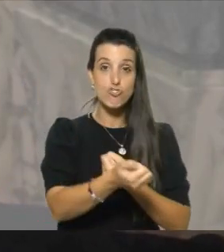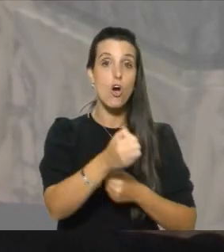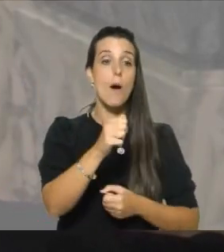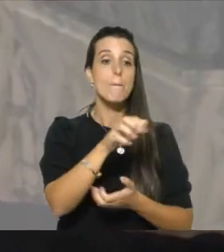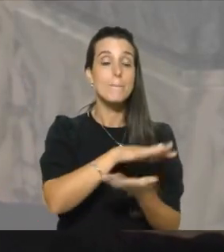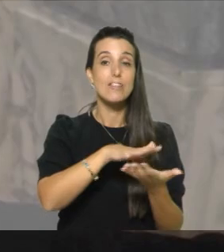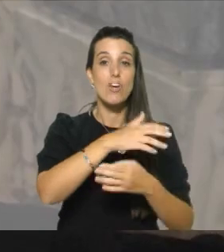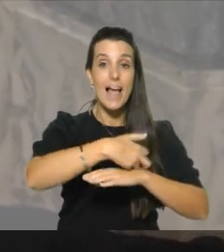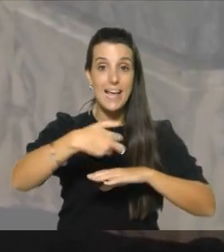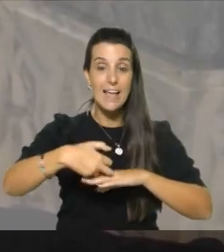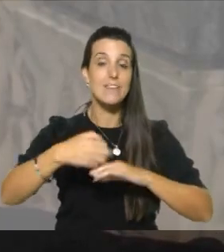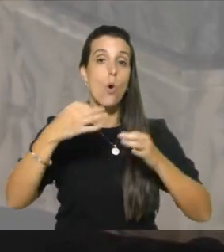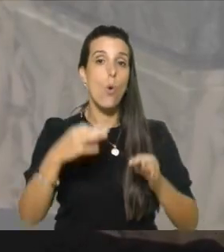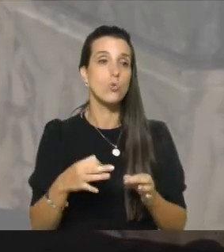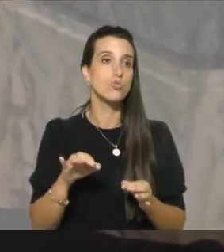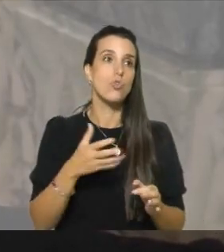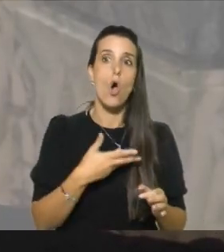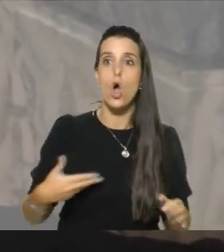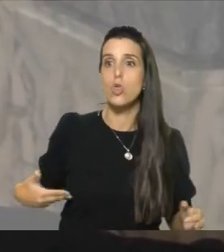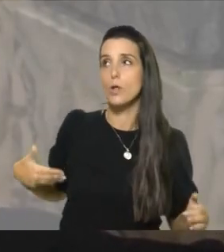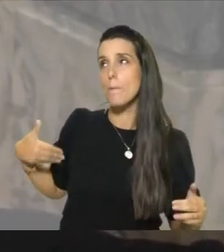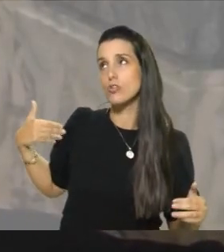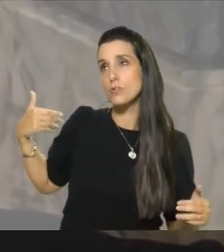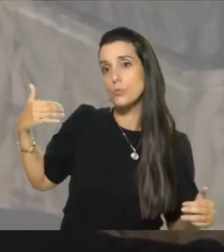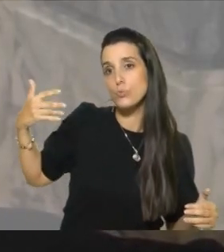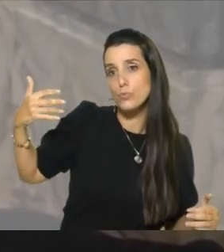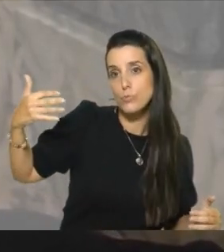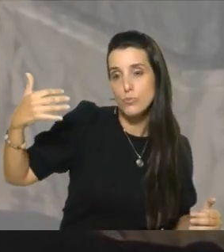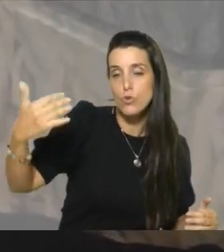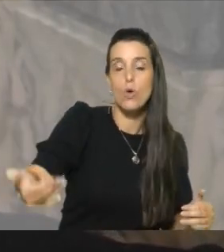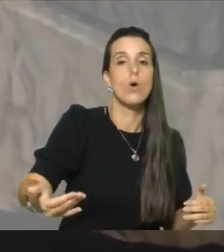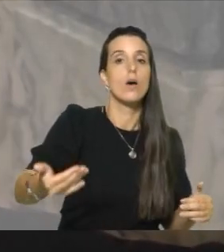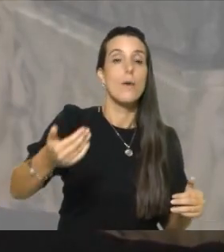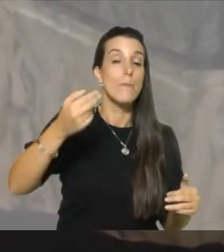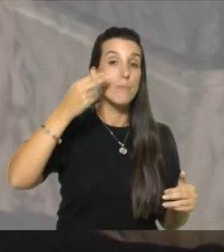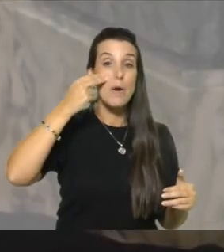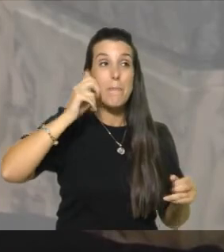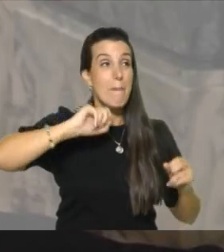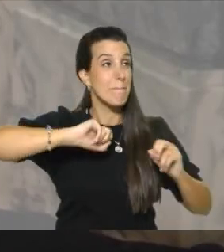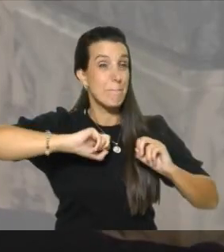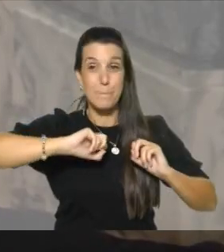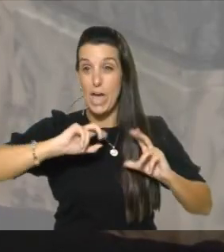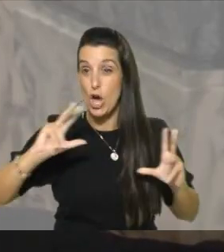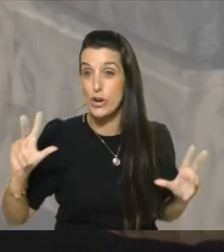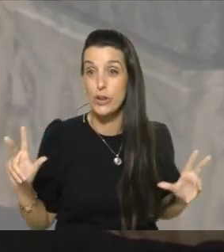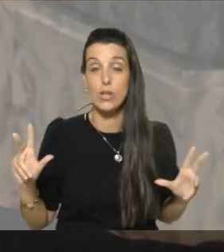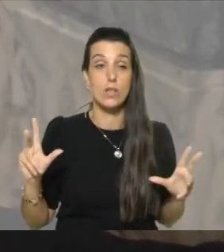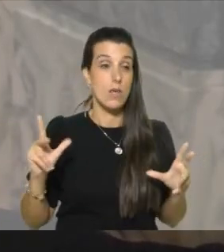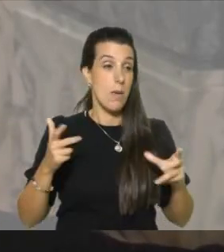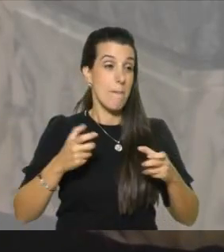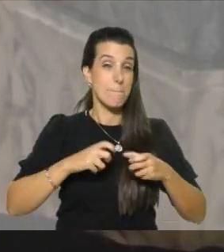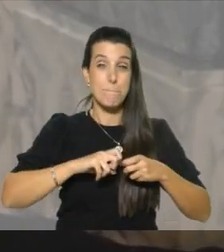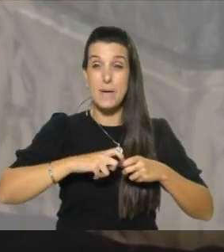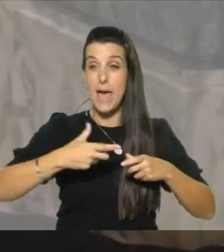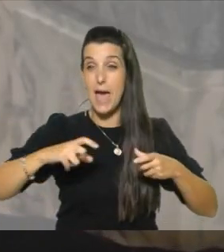calle habiendo pasado todo el gobierno eh el problema se profundizó se agudizó eh creció en